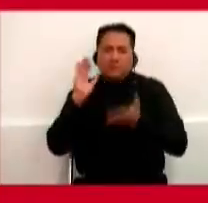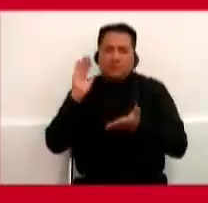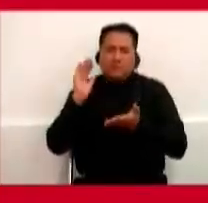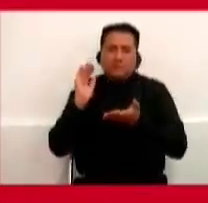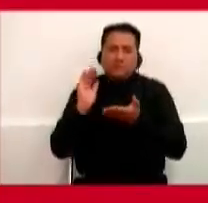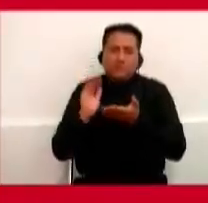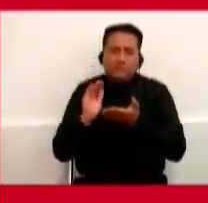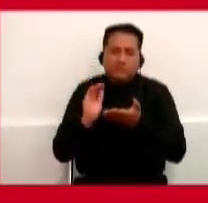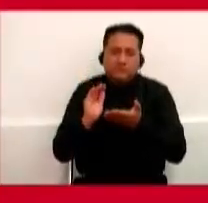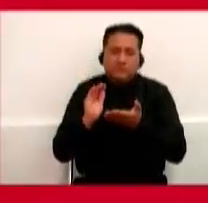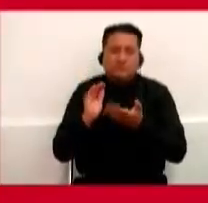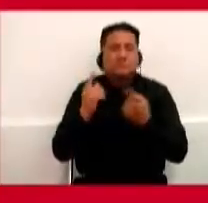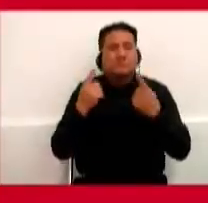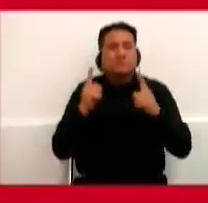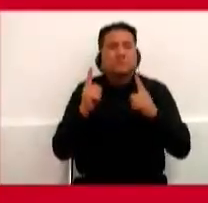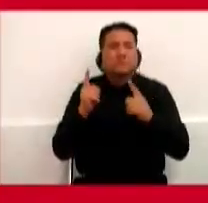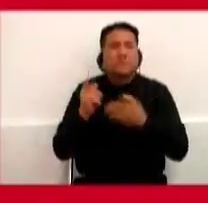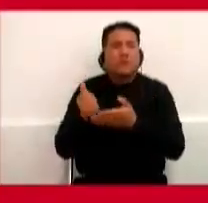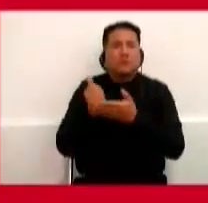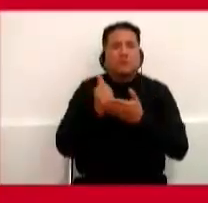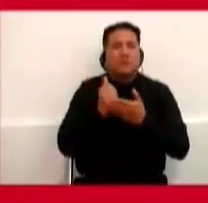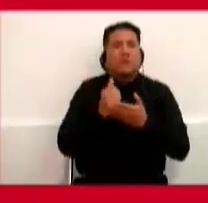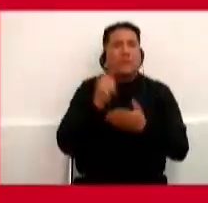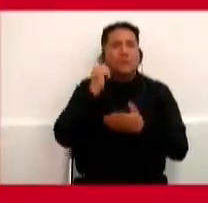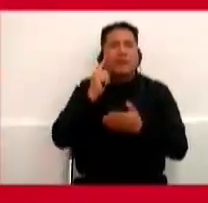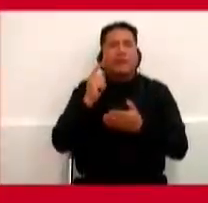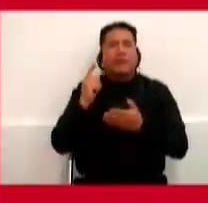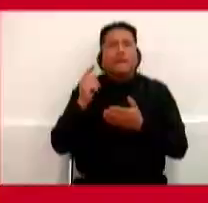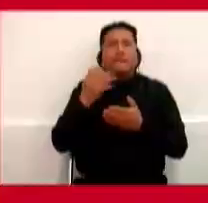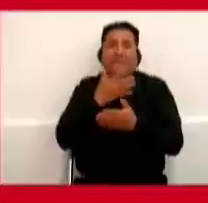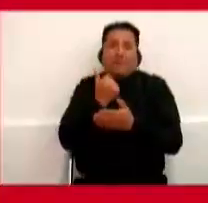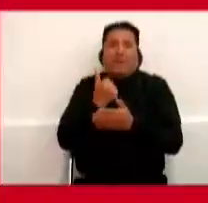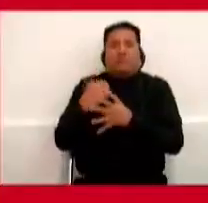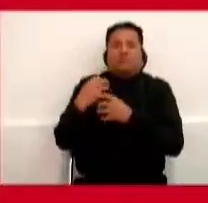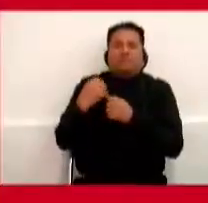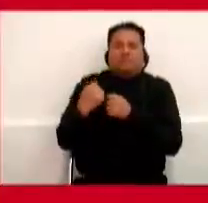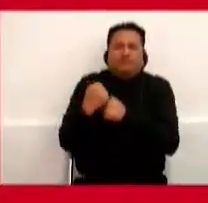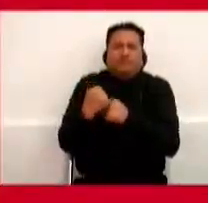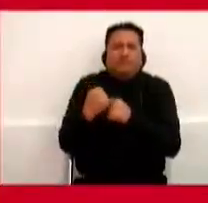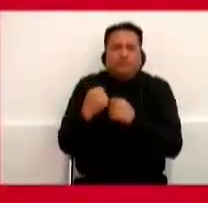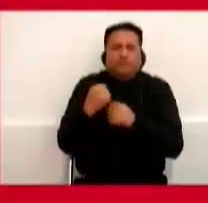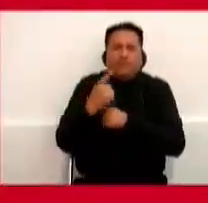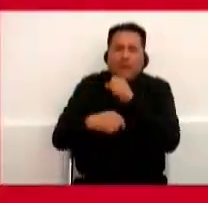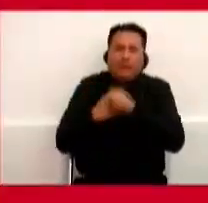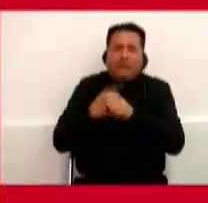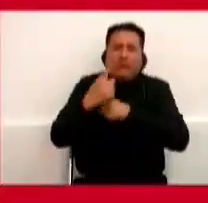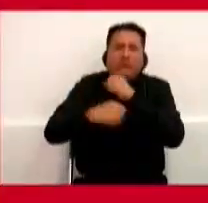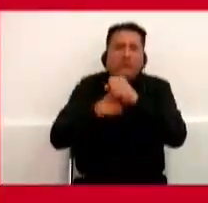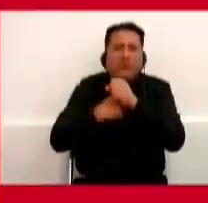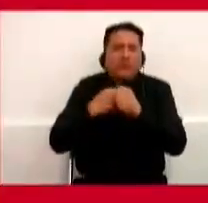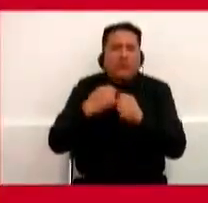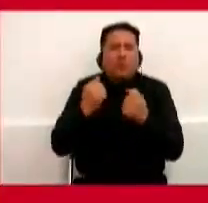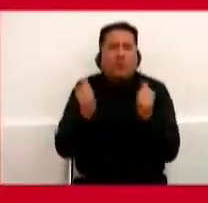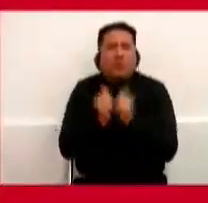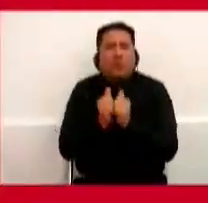eso finalmente nos dicta lo que potencialmente cada año vamos a producir, ¿no? Entonces, es lo que se